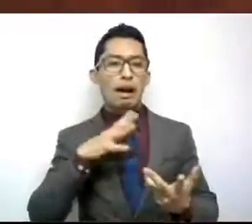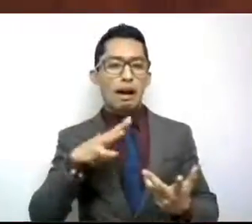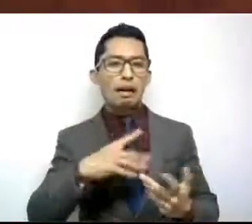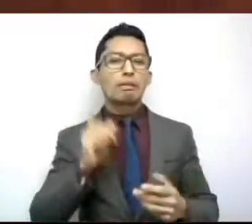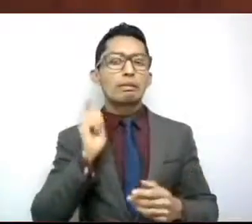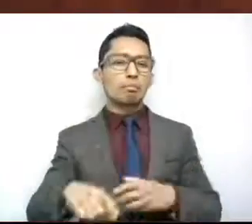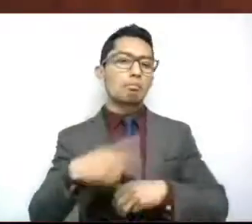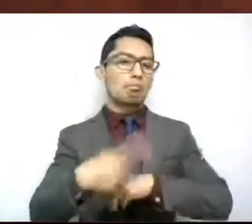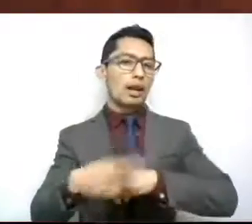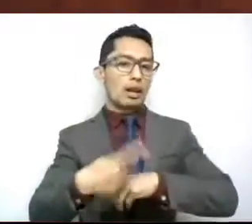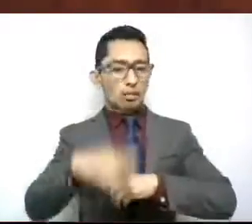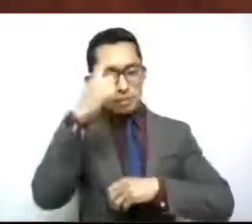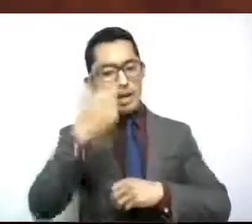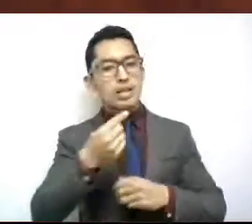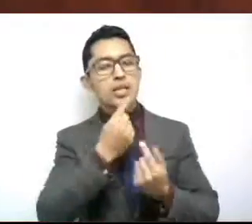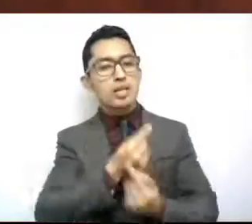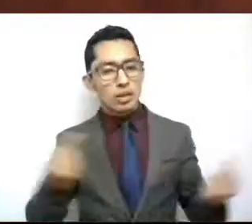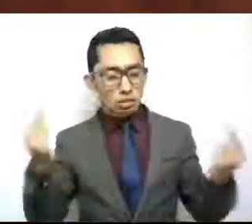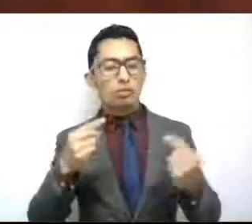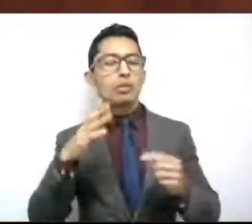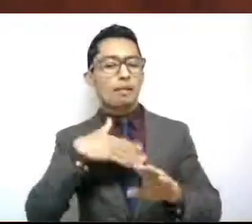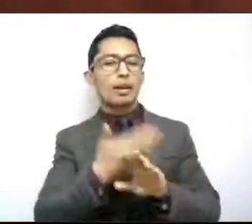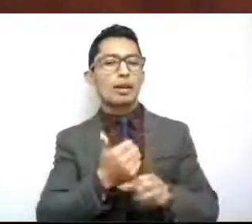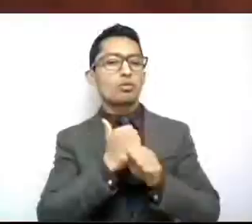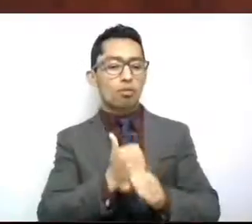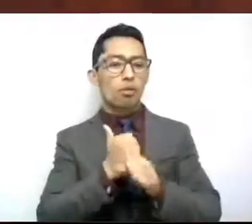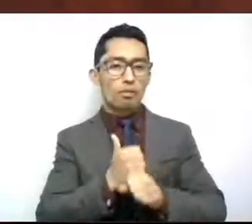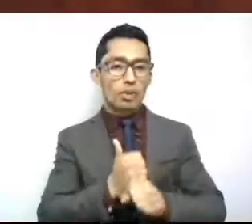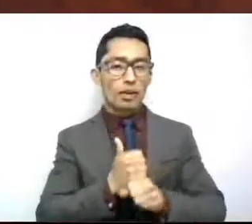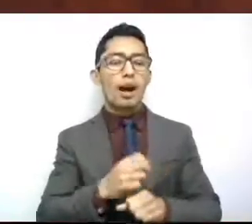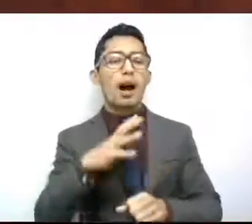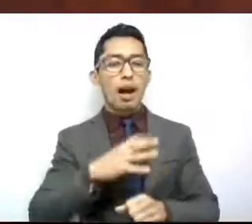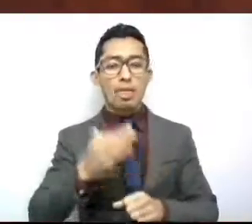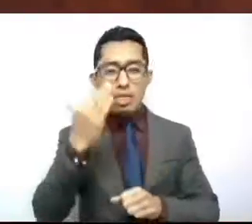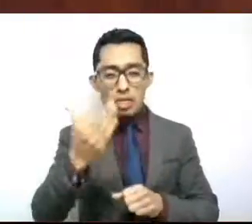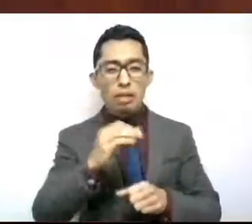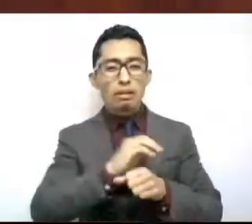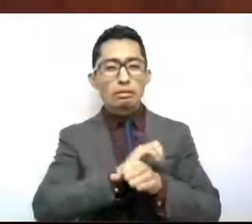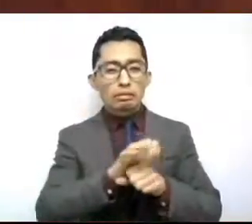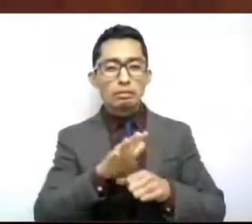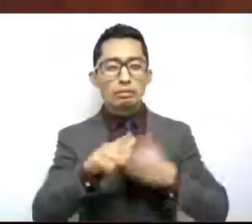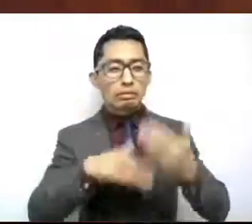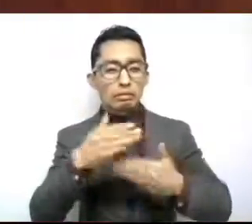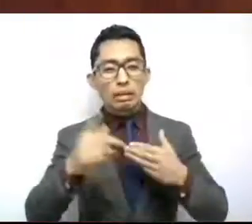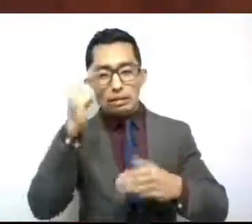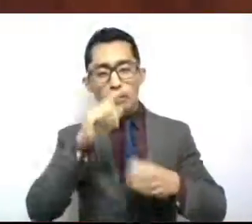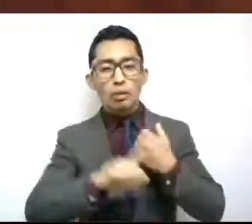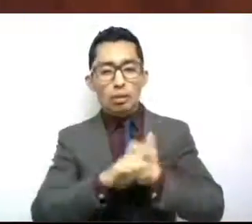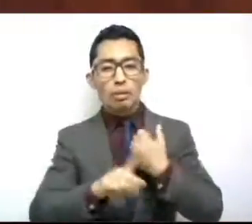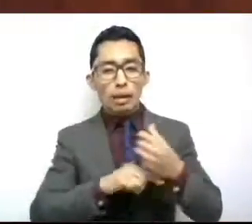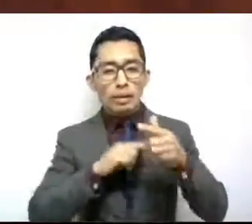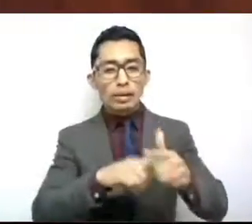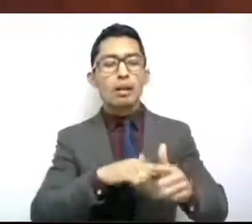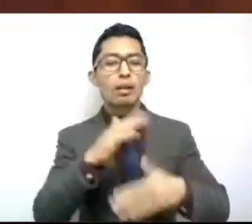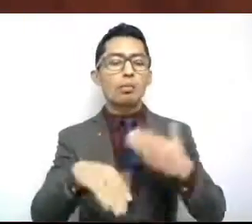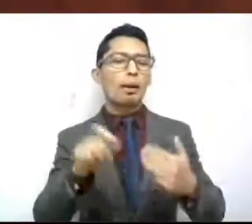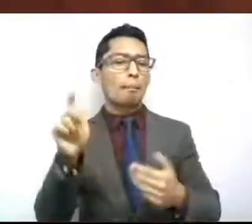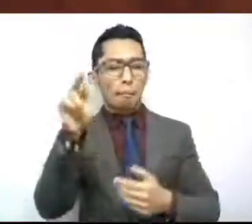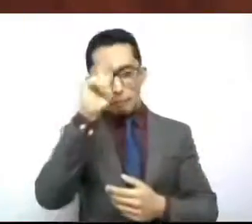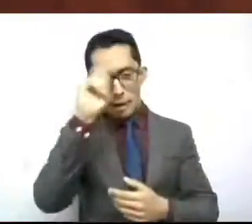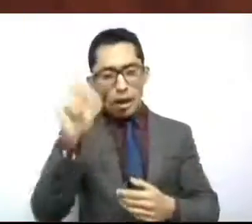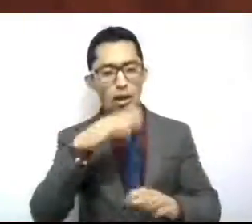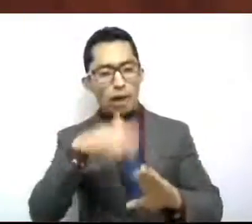amenaza para los niños. Cuanto más tiempo persista la crisis, más profundas serán sus consecuencias sobre